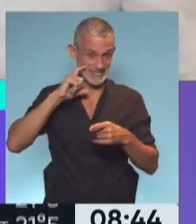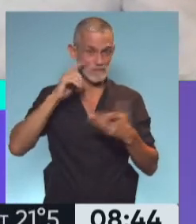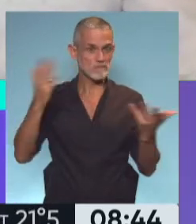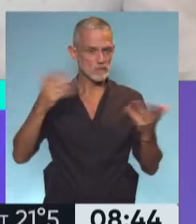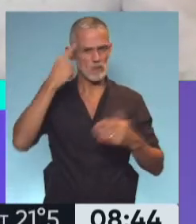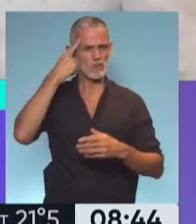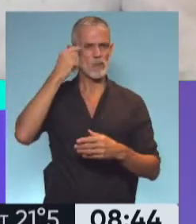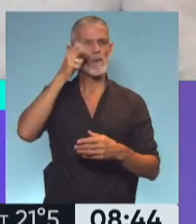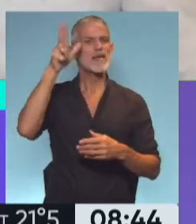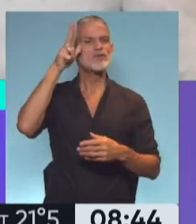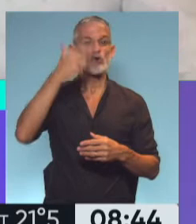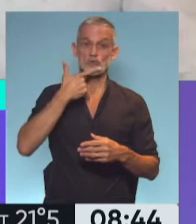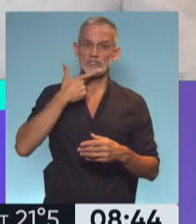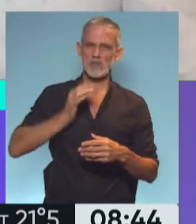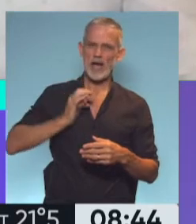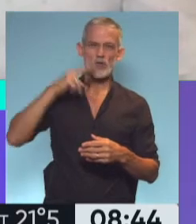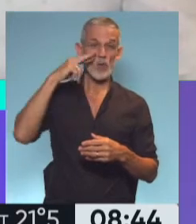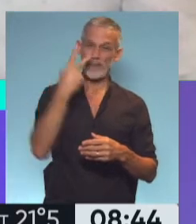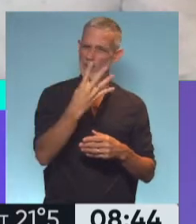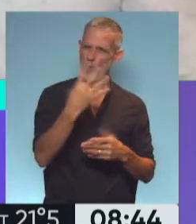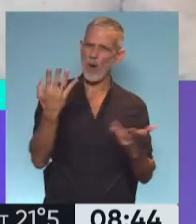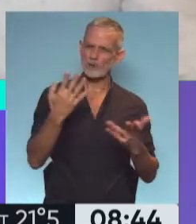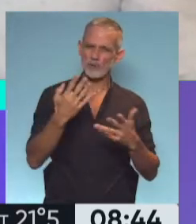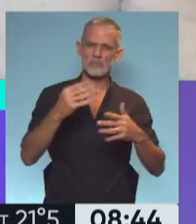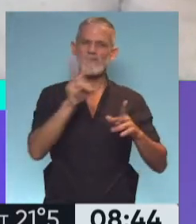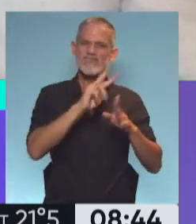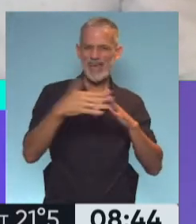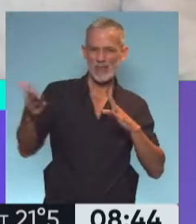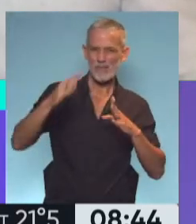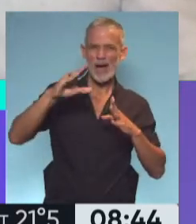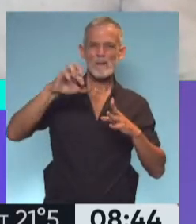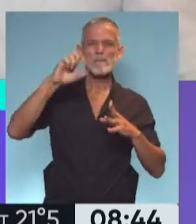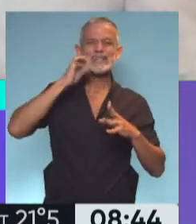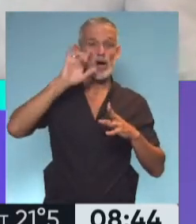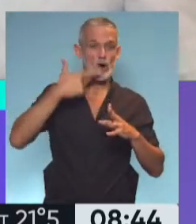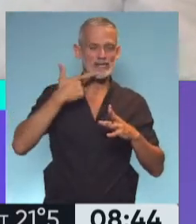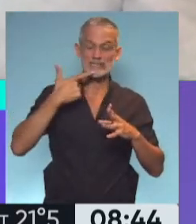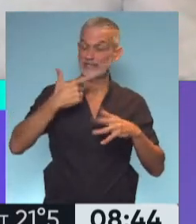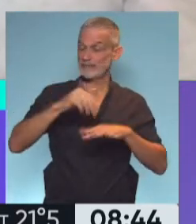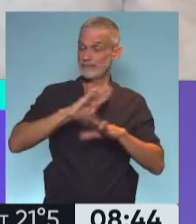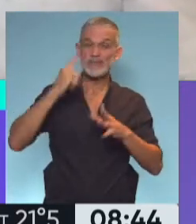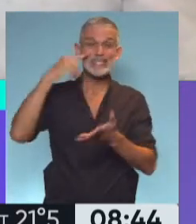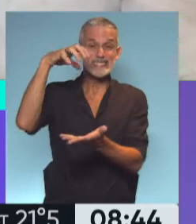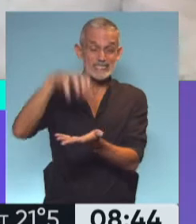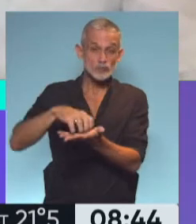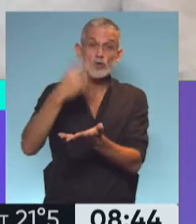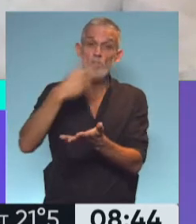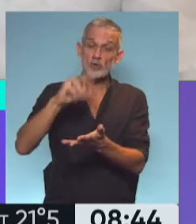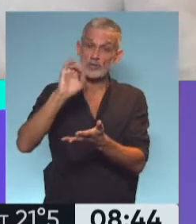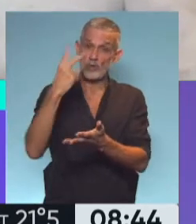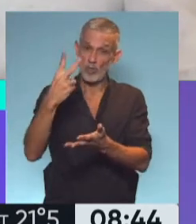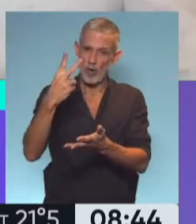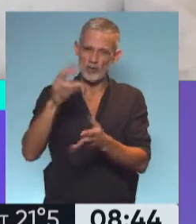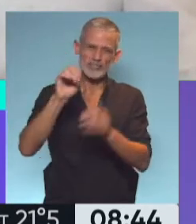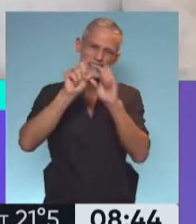de septiembre del 2004. Localidad bonaerense Carmen de Patagones, allí se vive una gran tragedia. Instituto 202 Islas